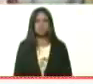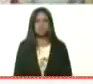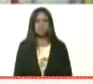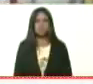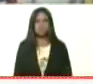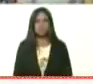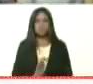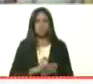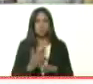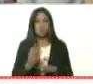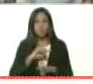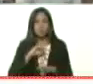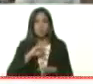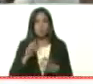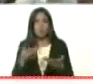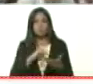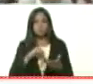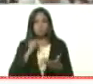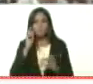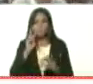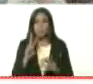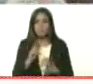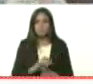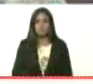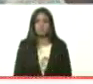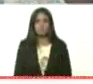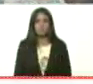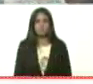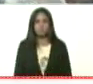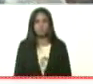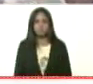Porque cuando nosotros vemos